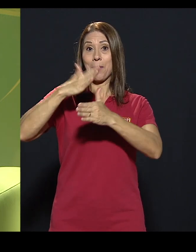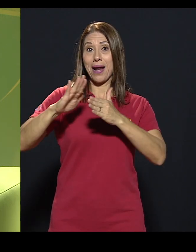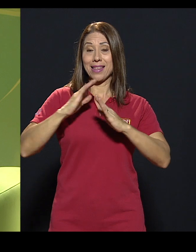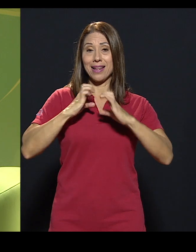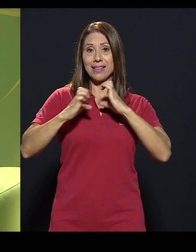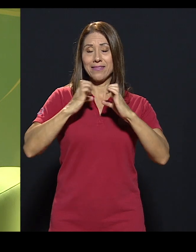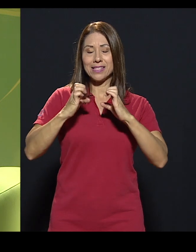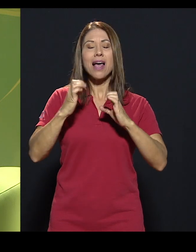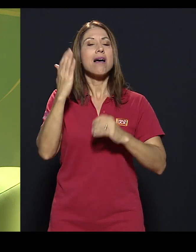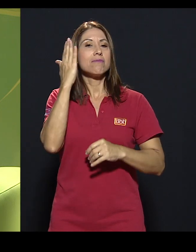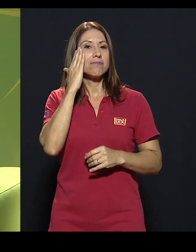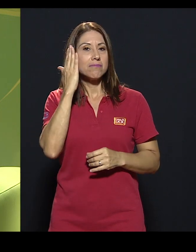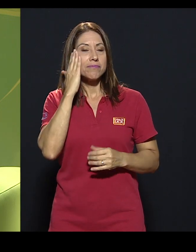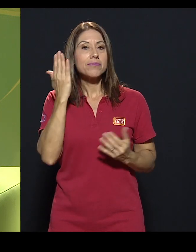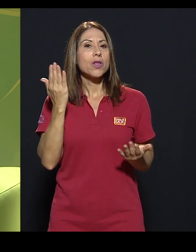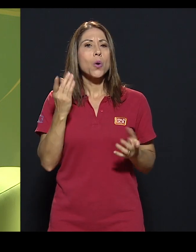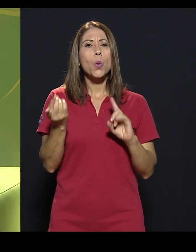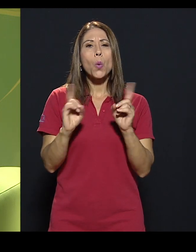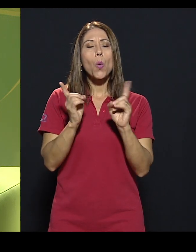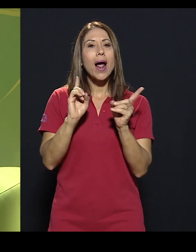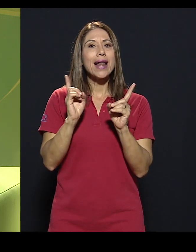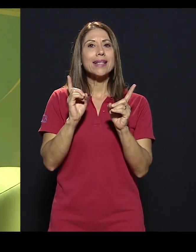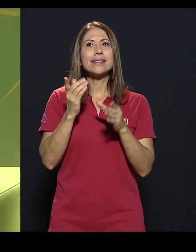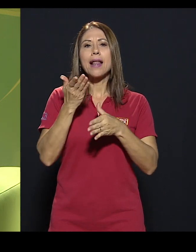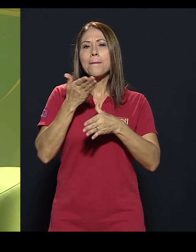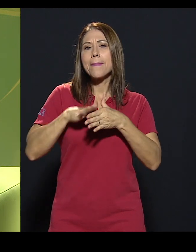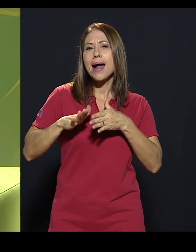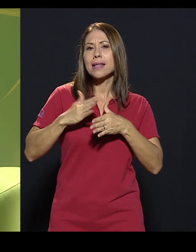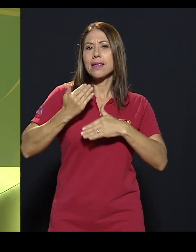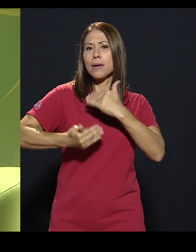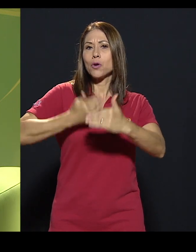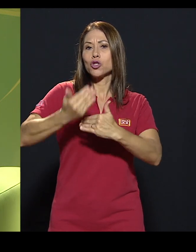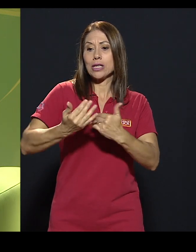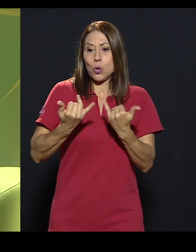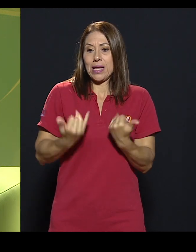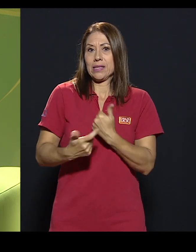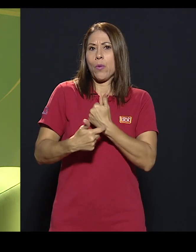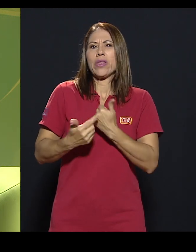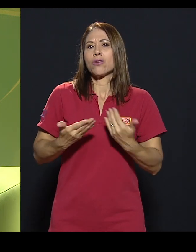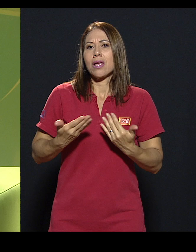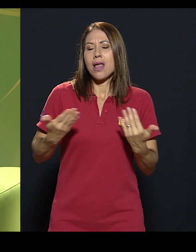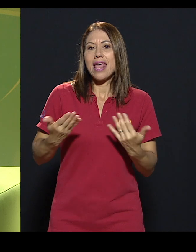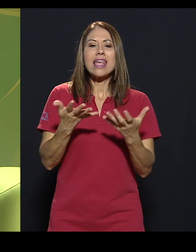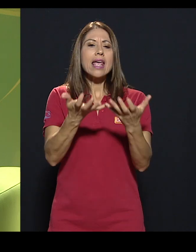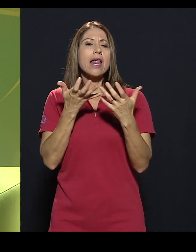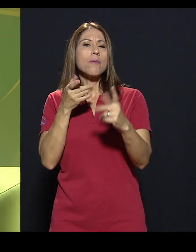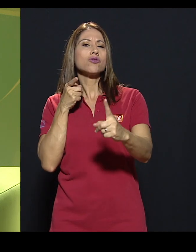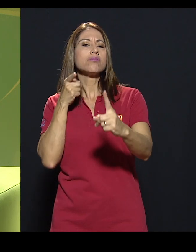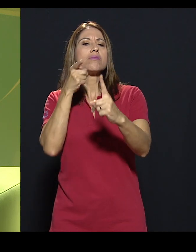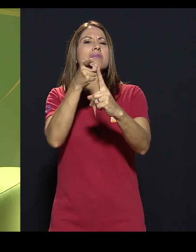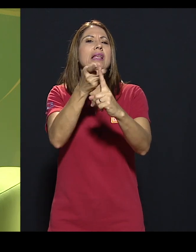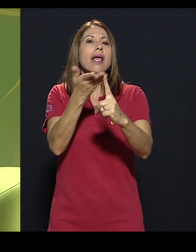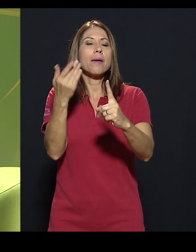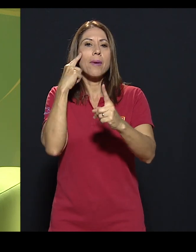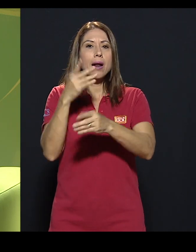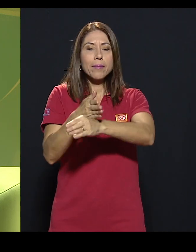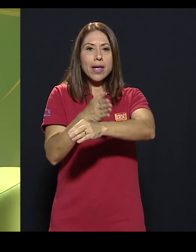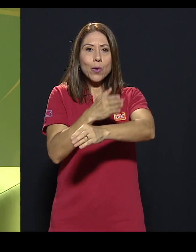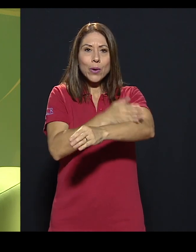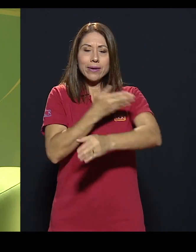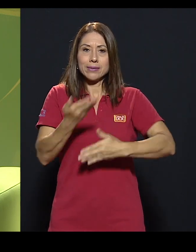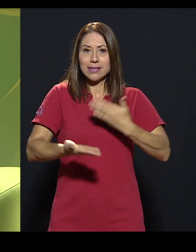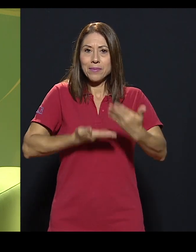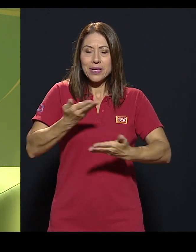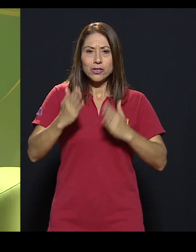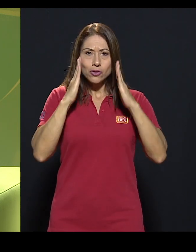tercera parte de la entrevista vamos a conocer entonces cuál es la parte del proceso en que estamos y hacia qué aspiramos llegar para